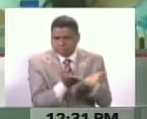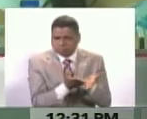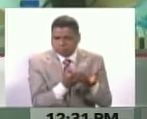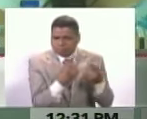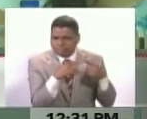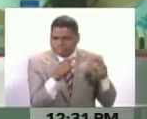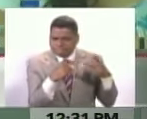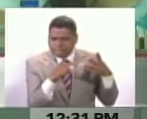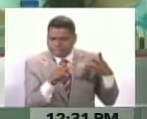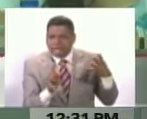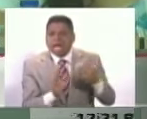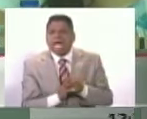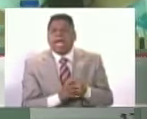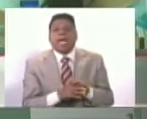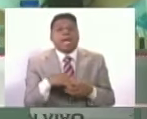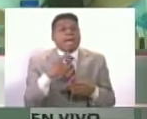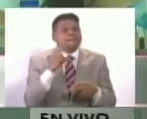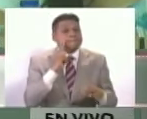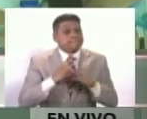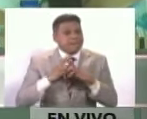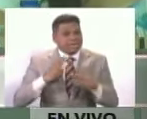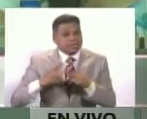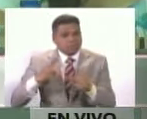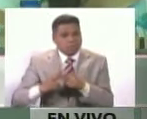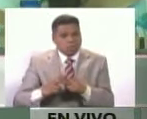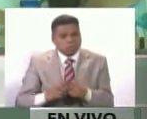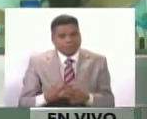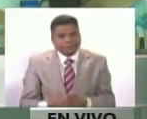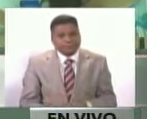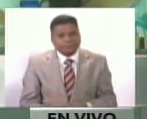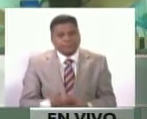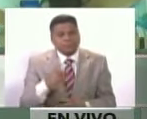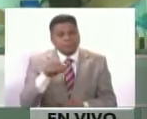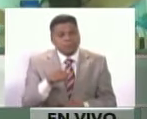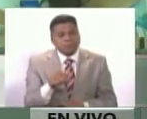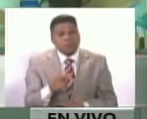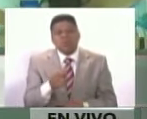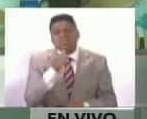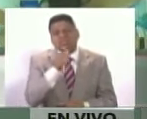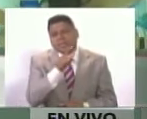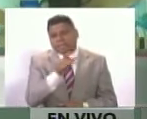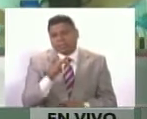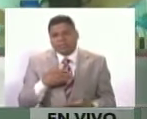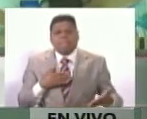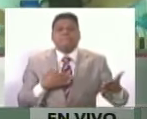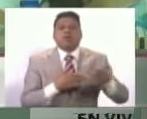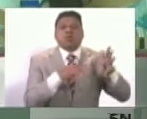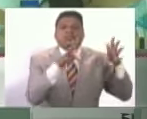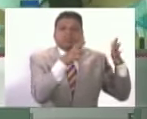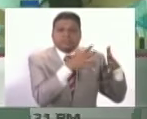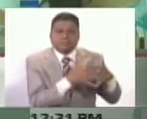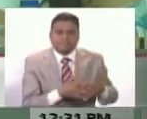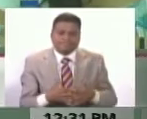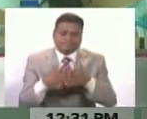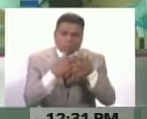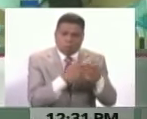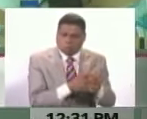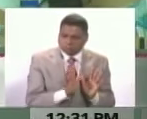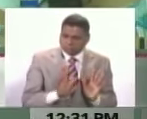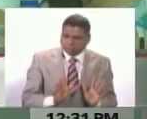peligroso. Hasta hace poco, quienes nos oponemos al neoliberalismo, veíamos, digámoslo con absoluta sinceridad